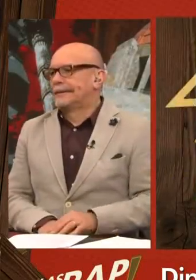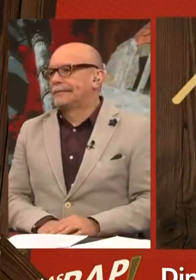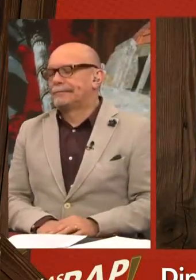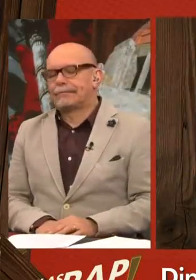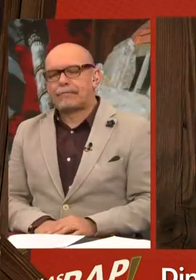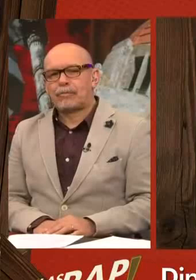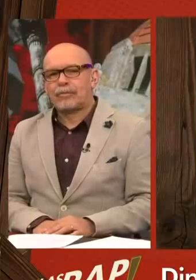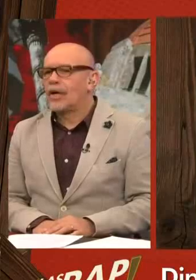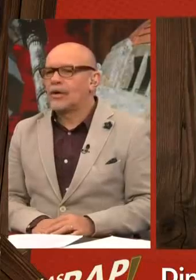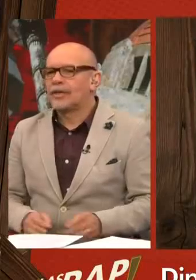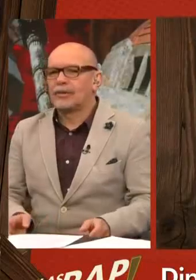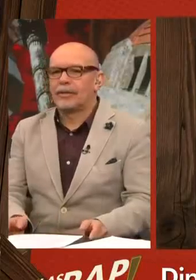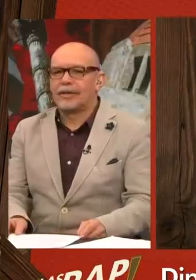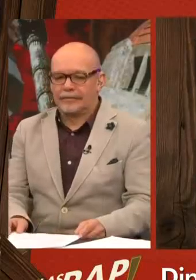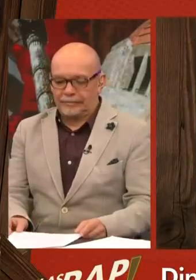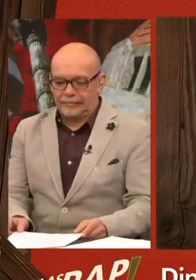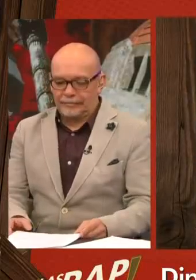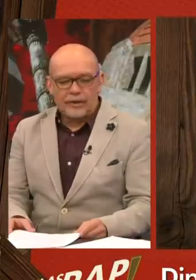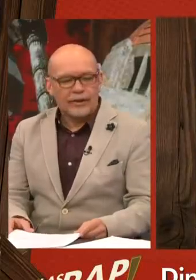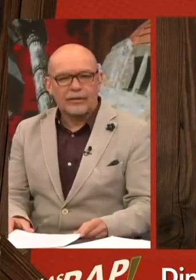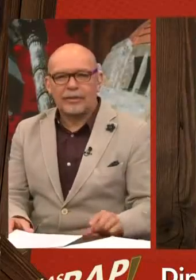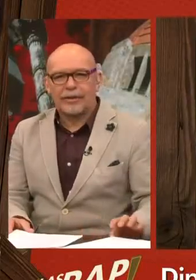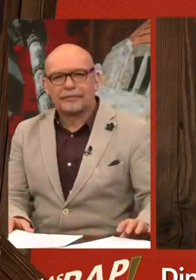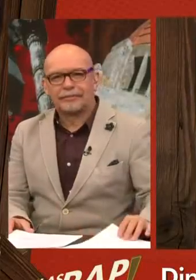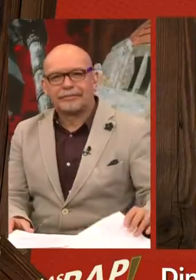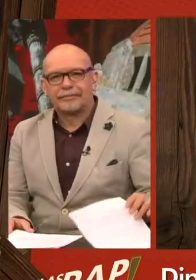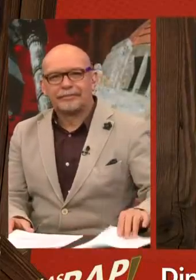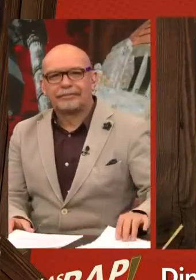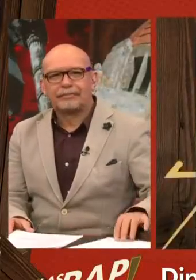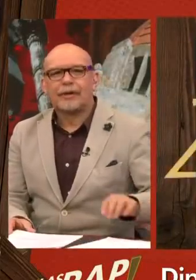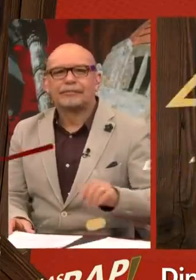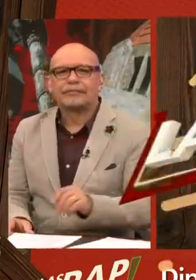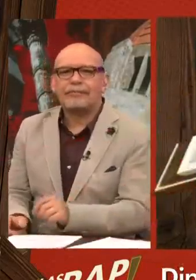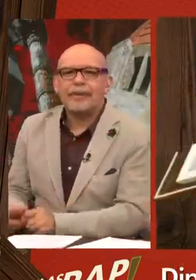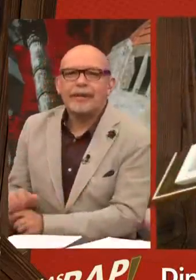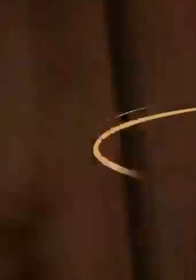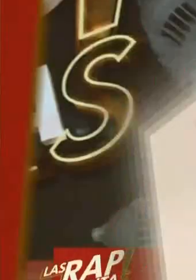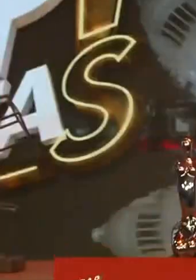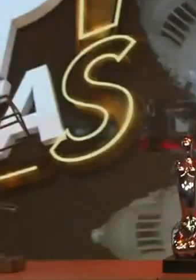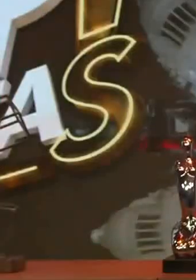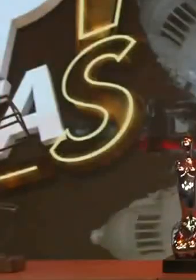nos olvide México, que no se nos olvide estos tipos. No se nos olvida. Bueno...